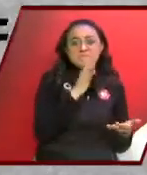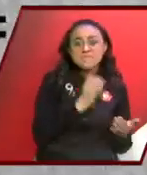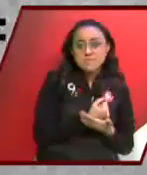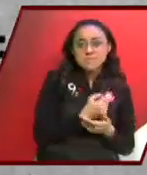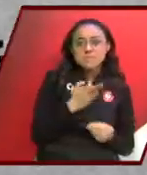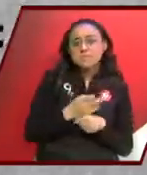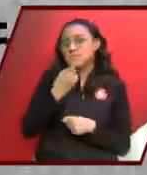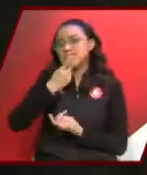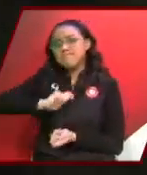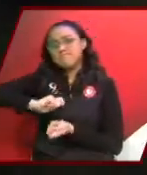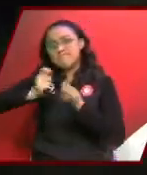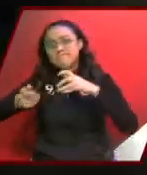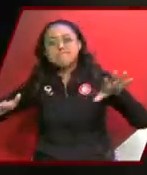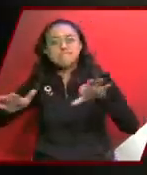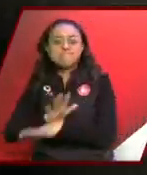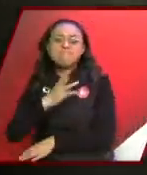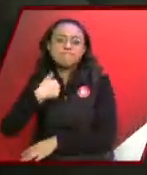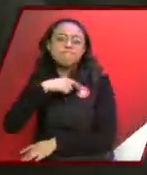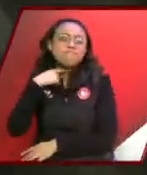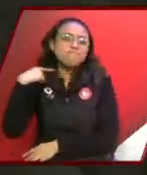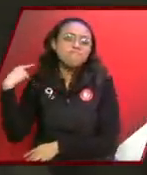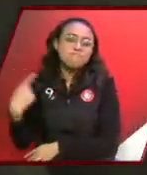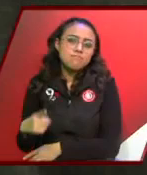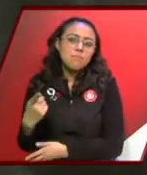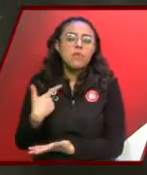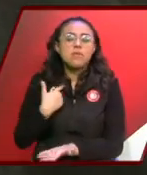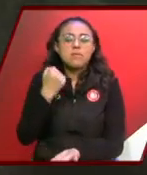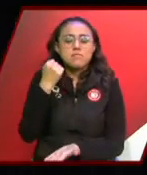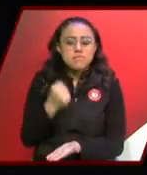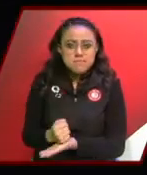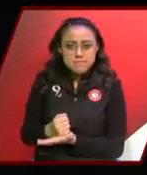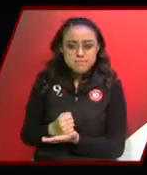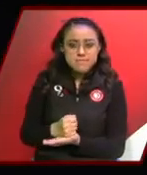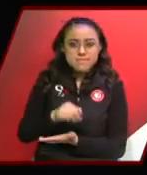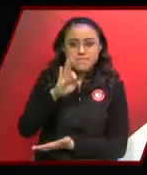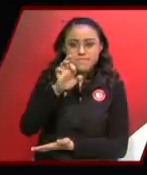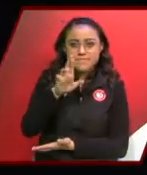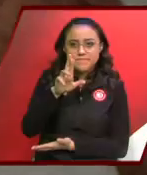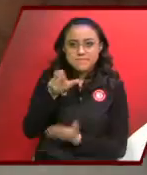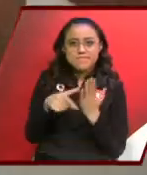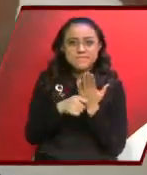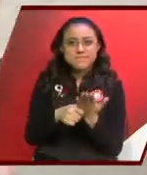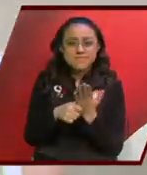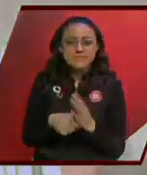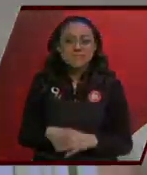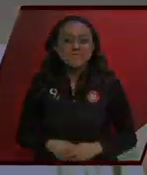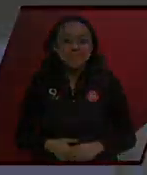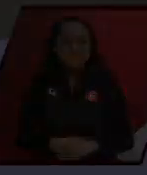ahora nos están volteando. A quien corresponda, Fer Gallardo.